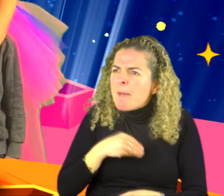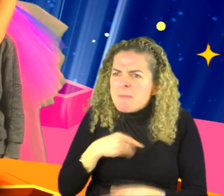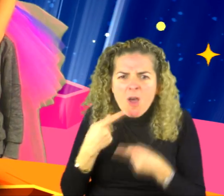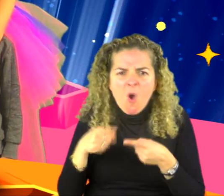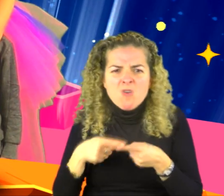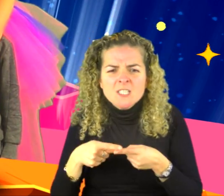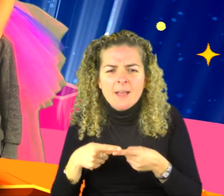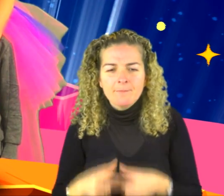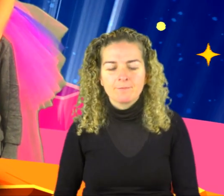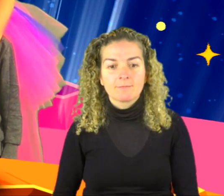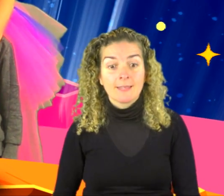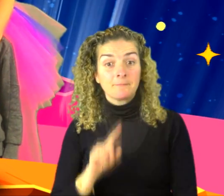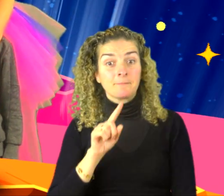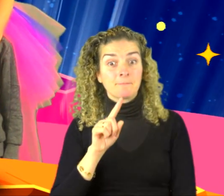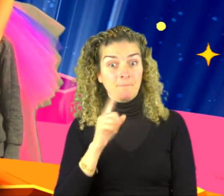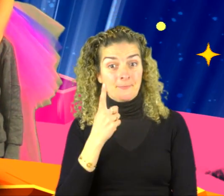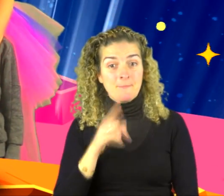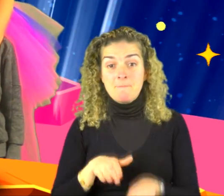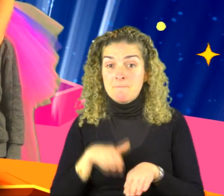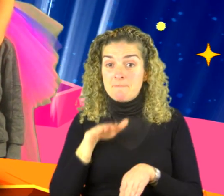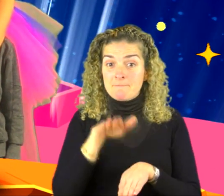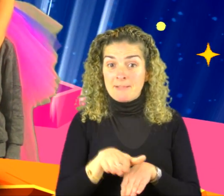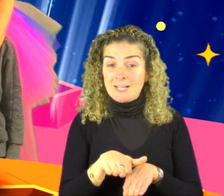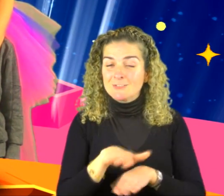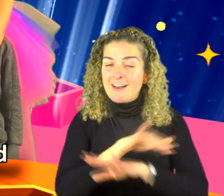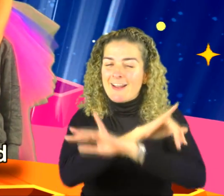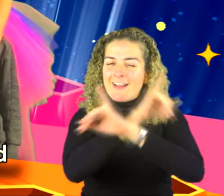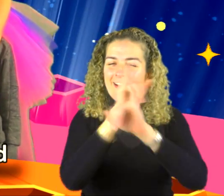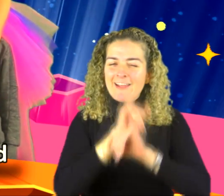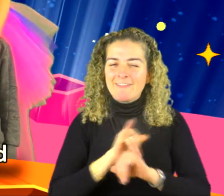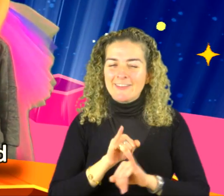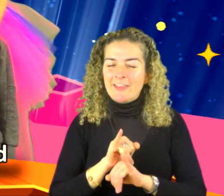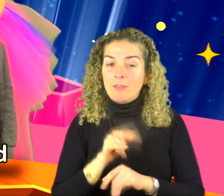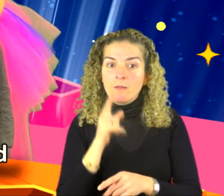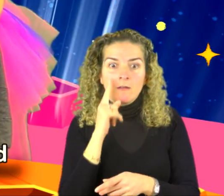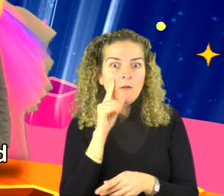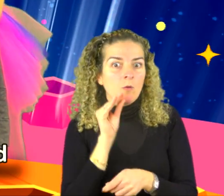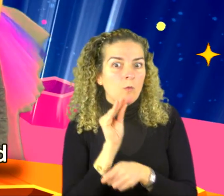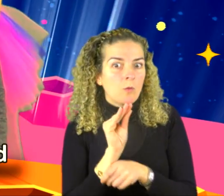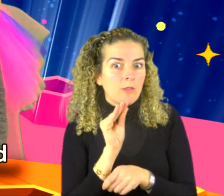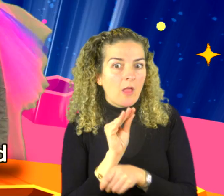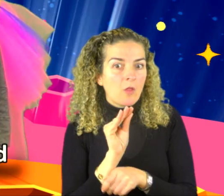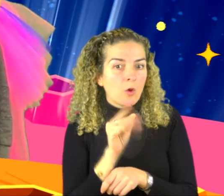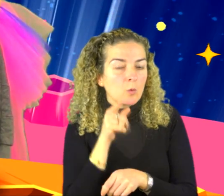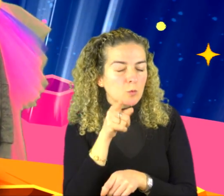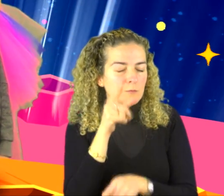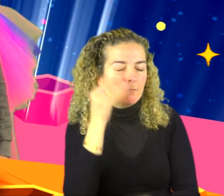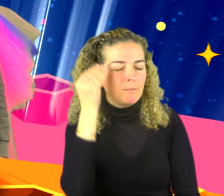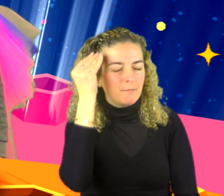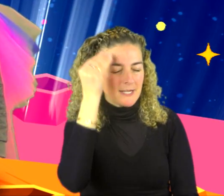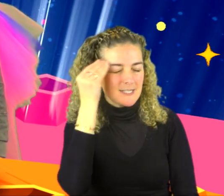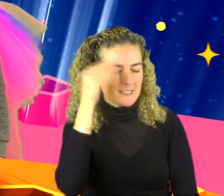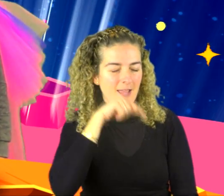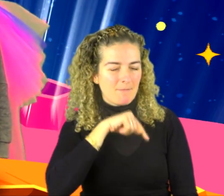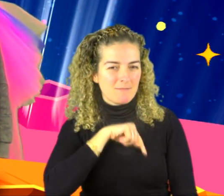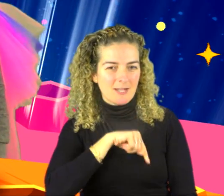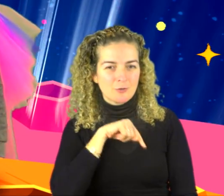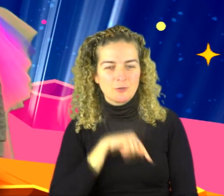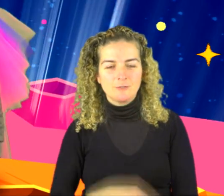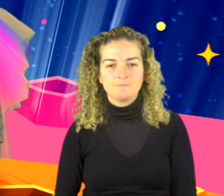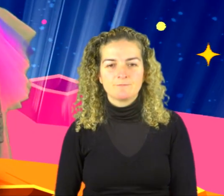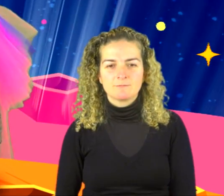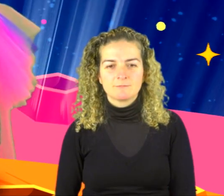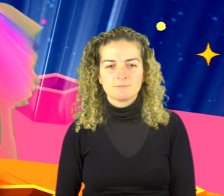Todos los seres vivos hemos nacido para ser felices. Uno de los secretos de la felicidad está en